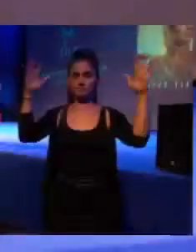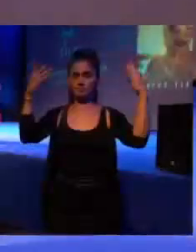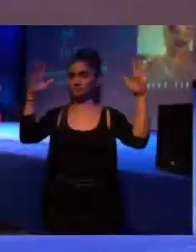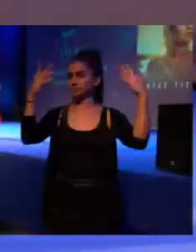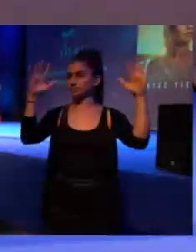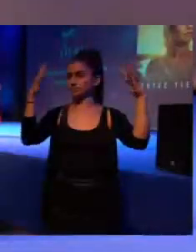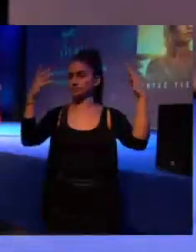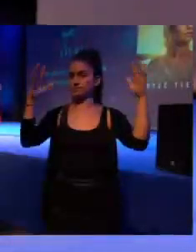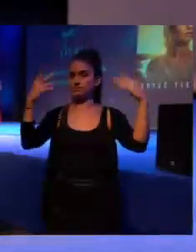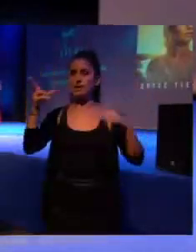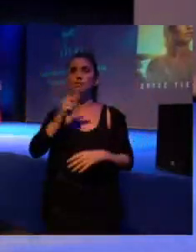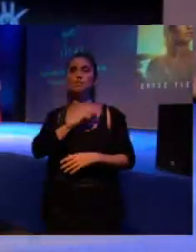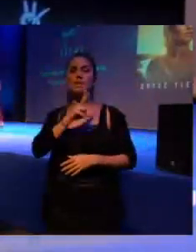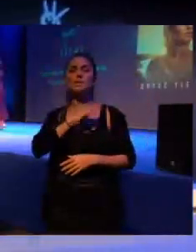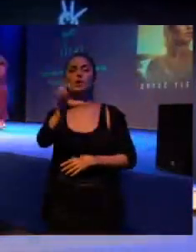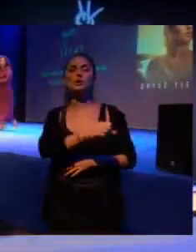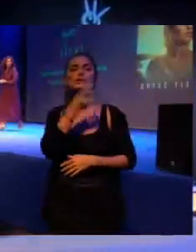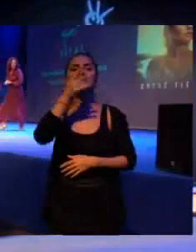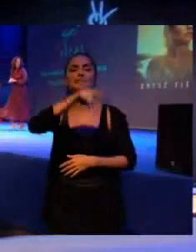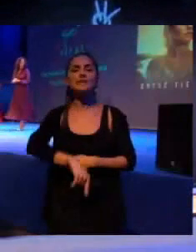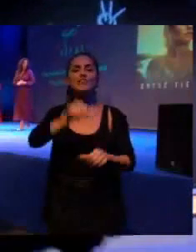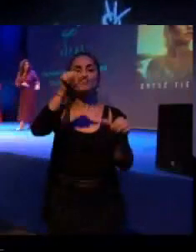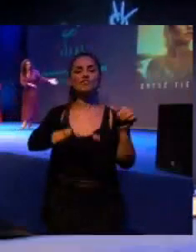Y recogen el premio Filmin Almería...